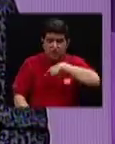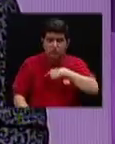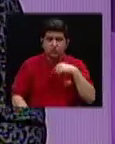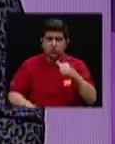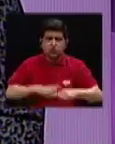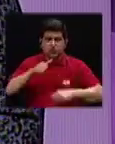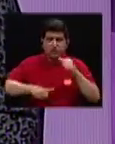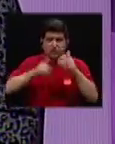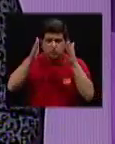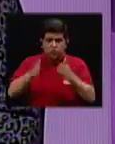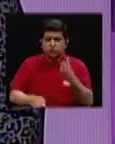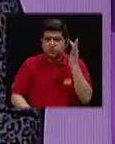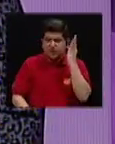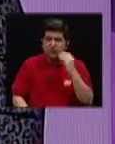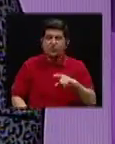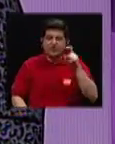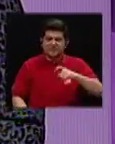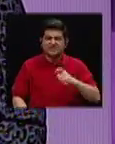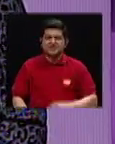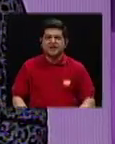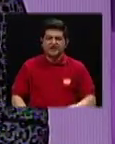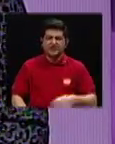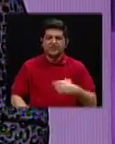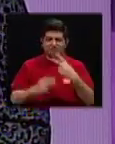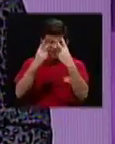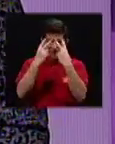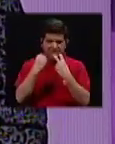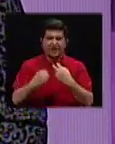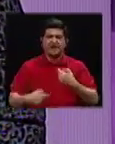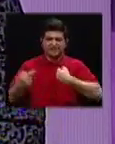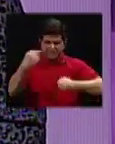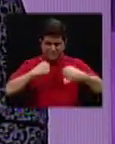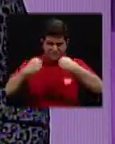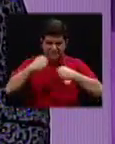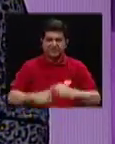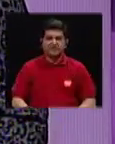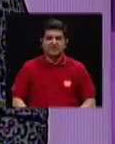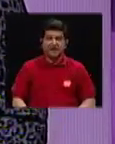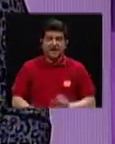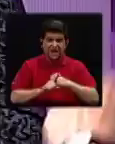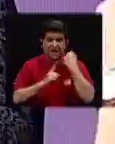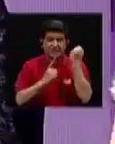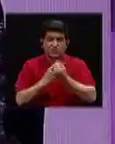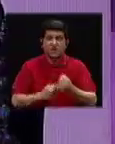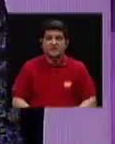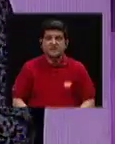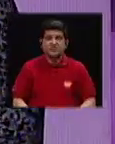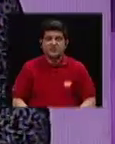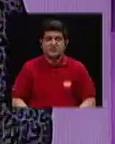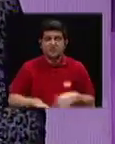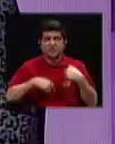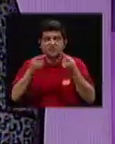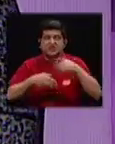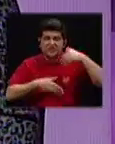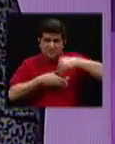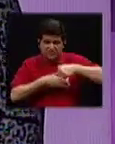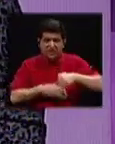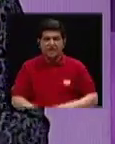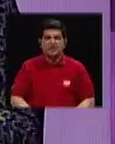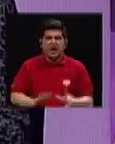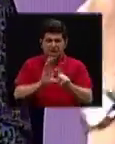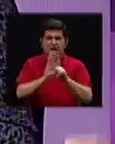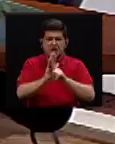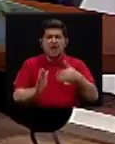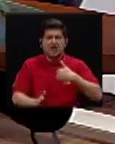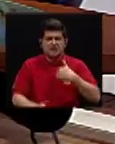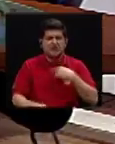autocrítica han sido empujados a la intimidad o sea aunque hemos generado las leyes de que hablé